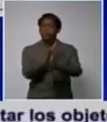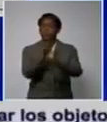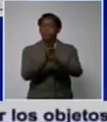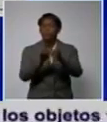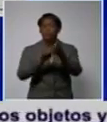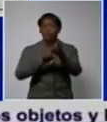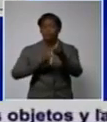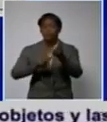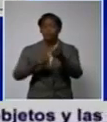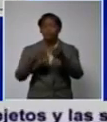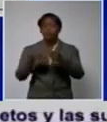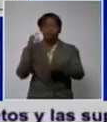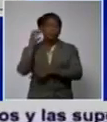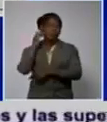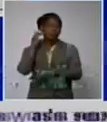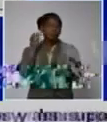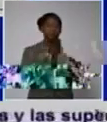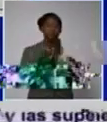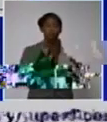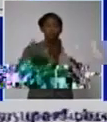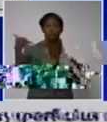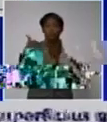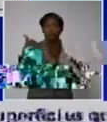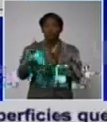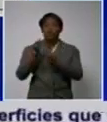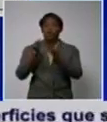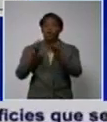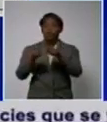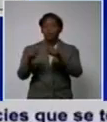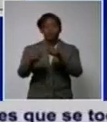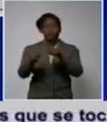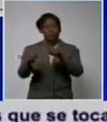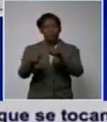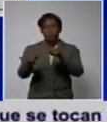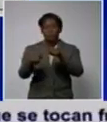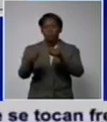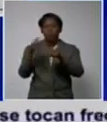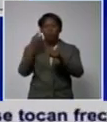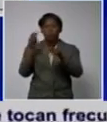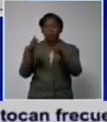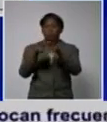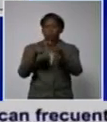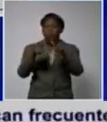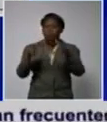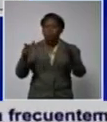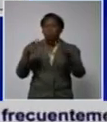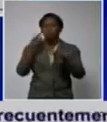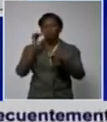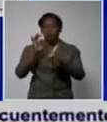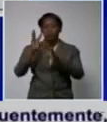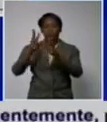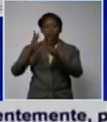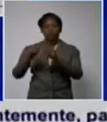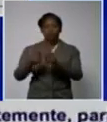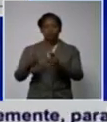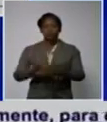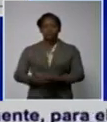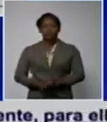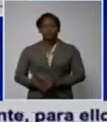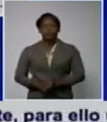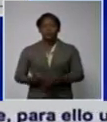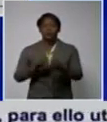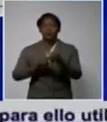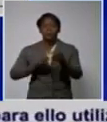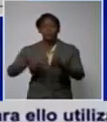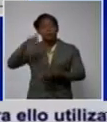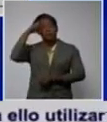aunque Manzanillo y Jiguaní también tienen tasas elevadas. Santi Espíritu,